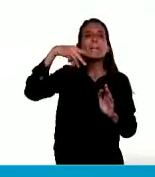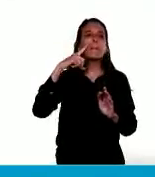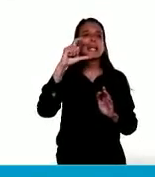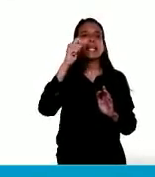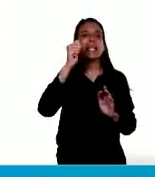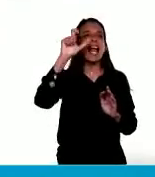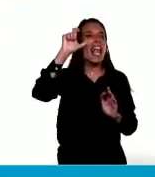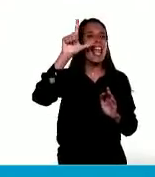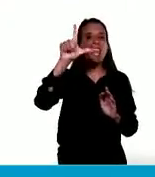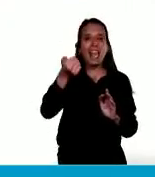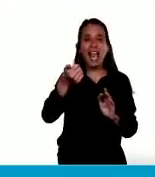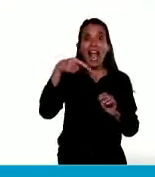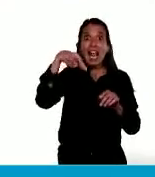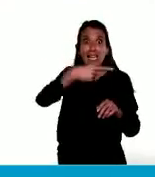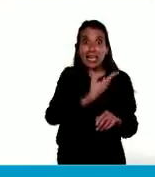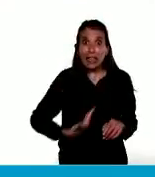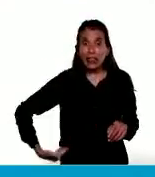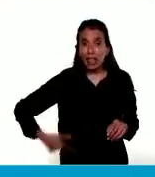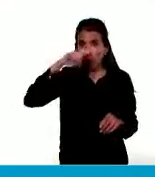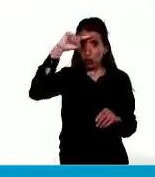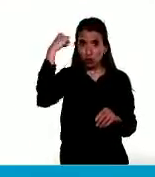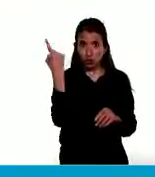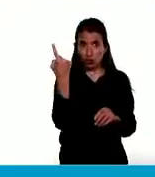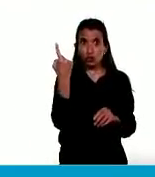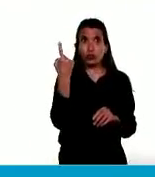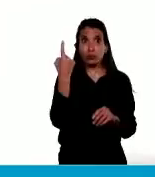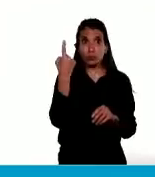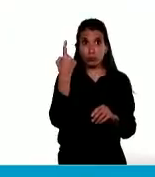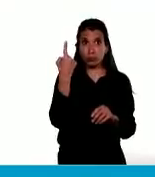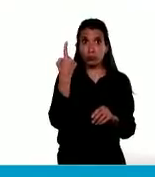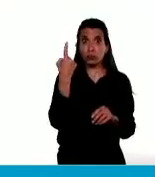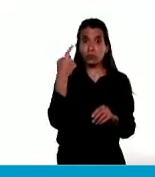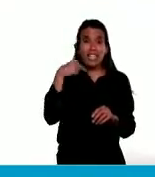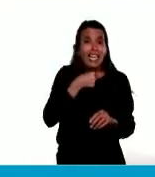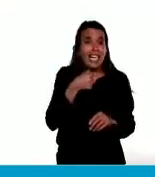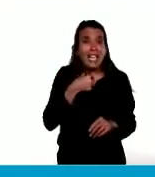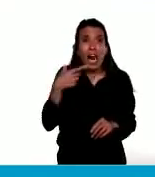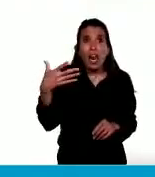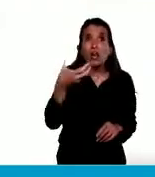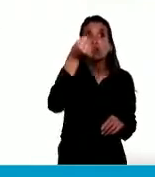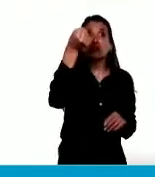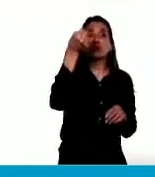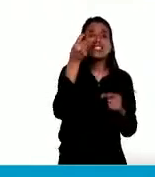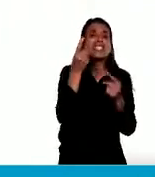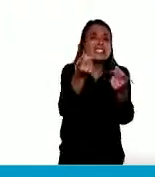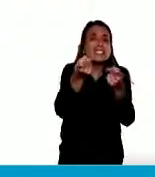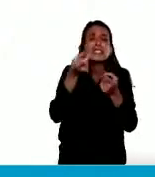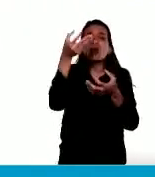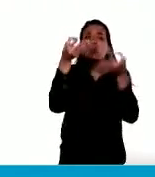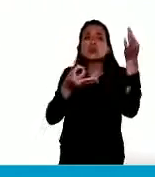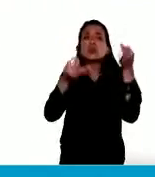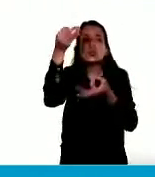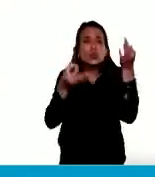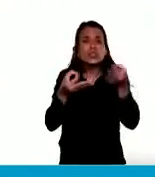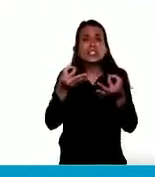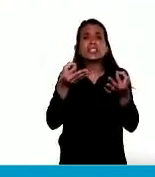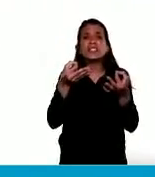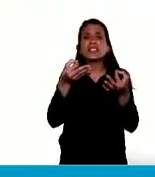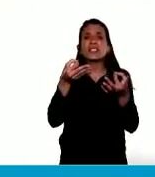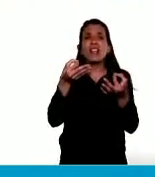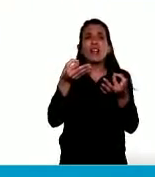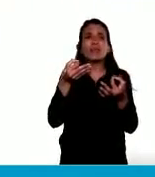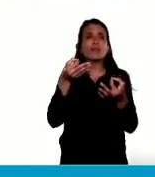Estado Nacional, en el marco del Estado Nacional, quería ejercer. Necesitamos una justicia que verdaderamente